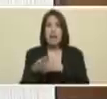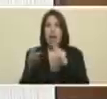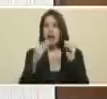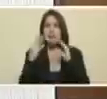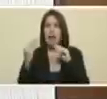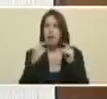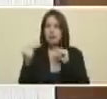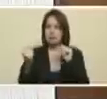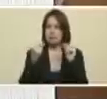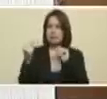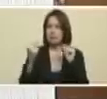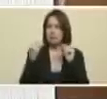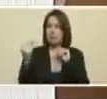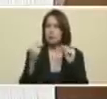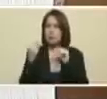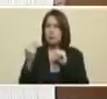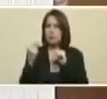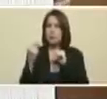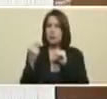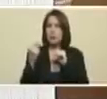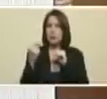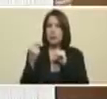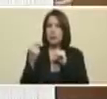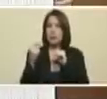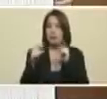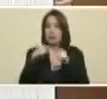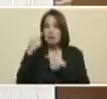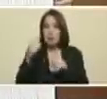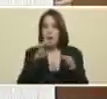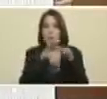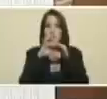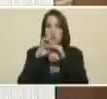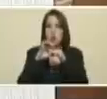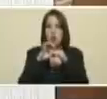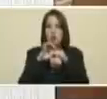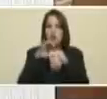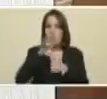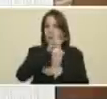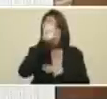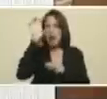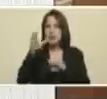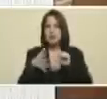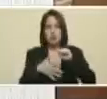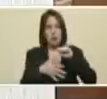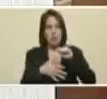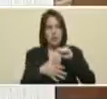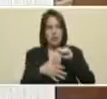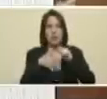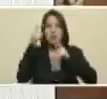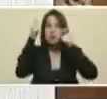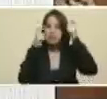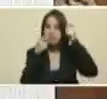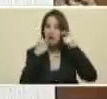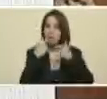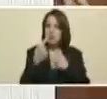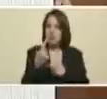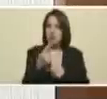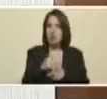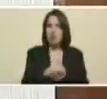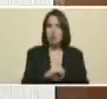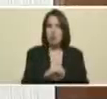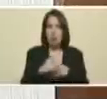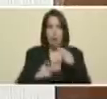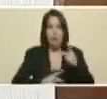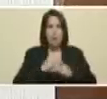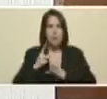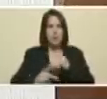conversábamos. Y cuando fundamos la Unión de Naciones Suramericanas, comandante Chávez, bueno, en los procesos